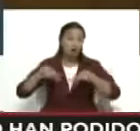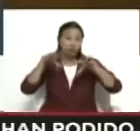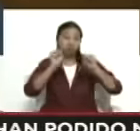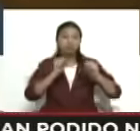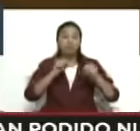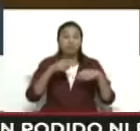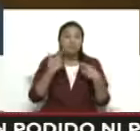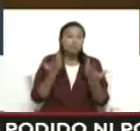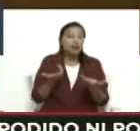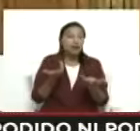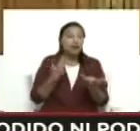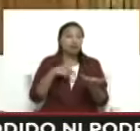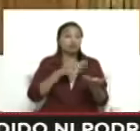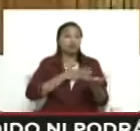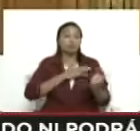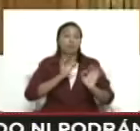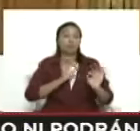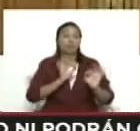dijo, preparémonos porque eso es ya.